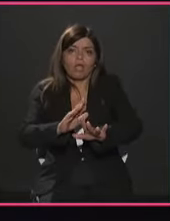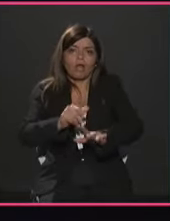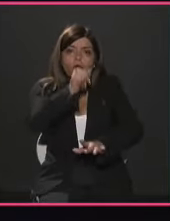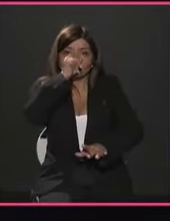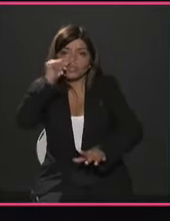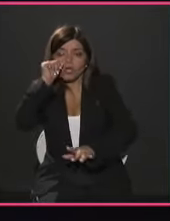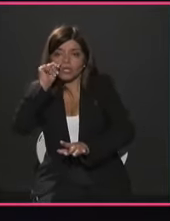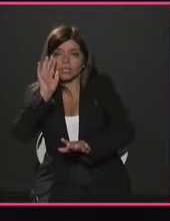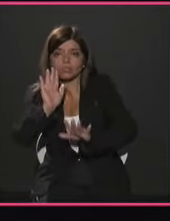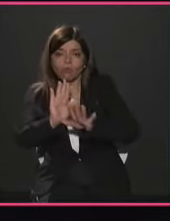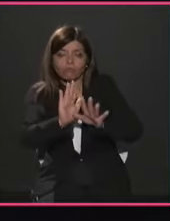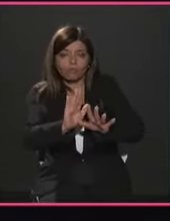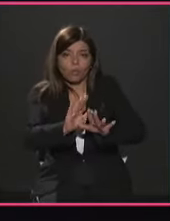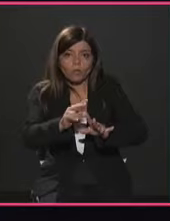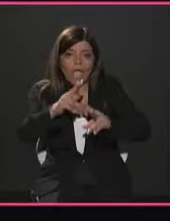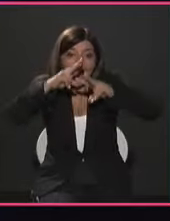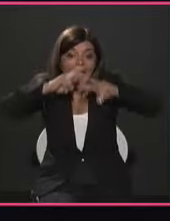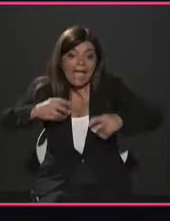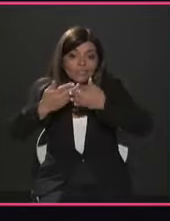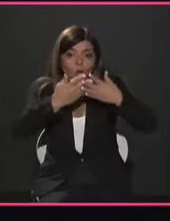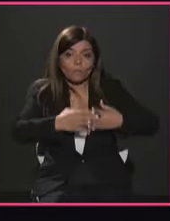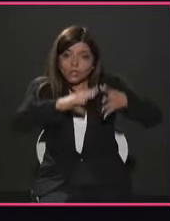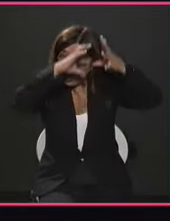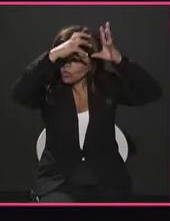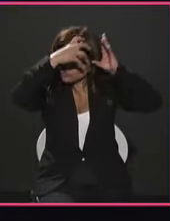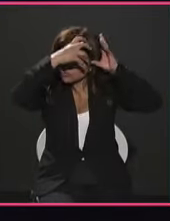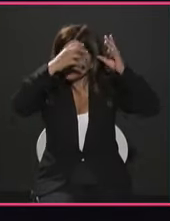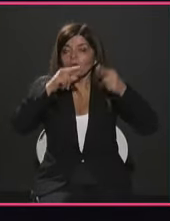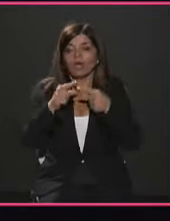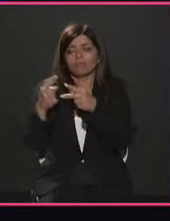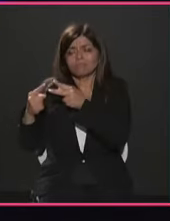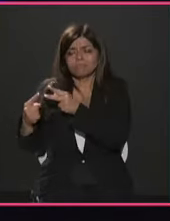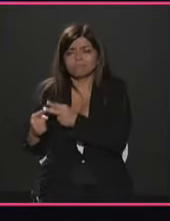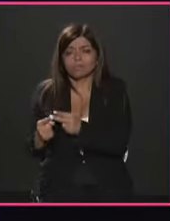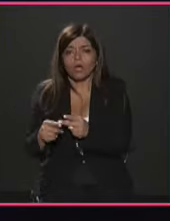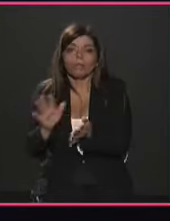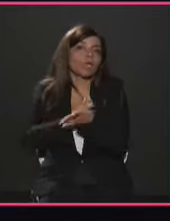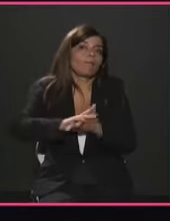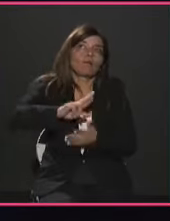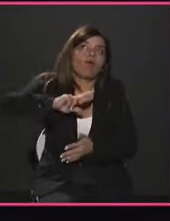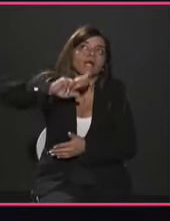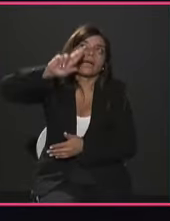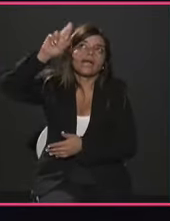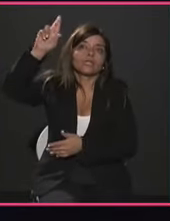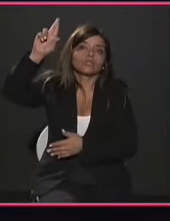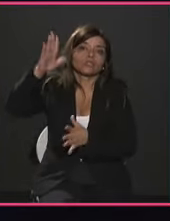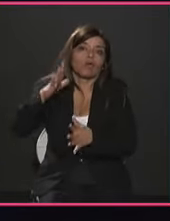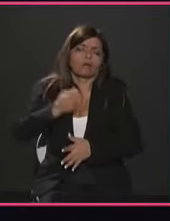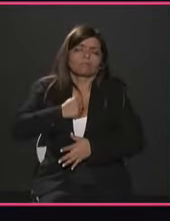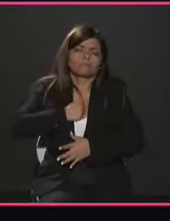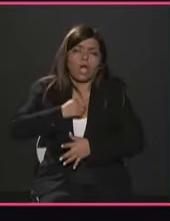los que son conservadores sean más liberales o viceversa o los religiosos sean menos religiosos cambiar la orientación